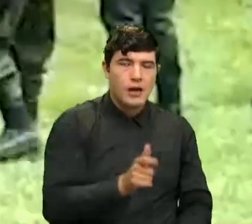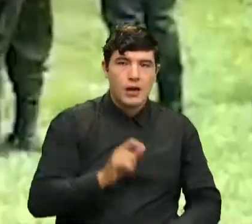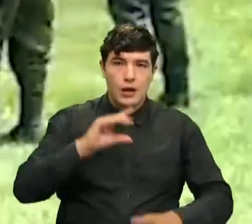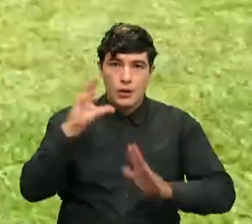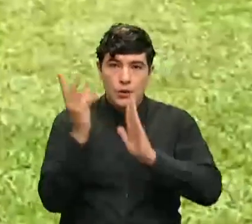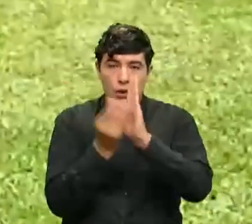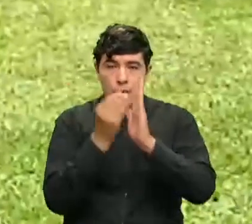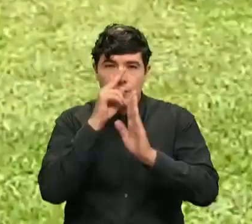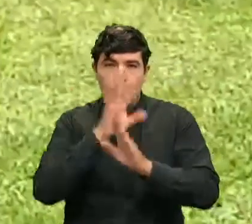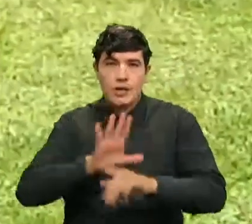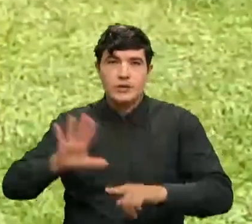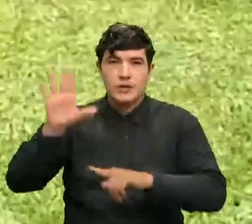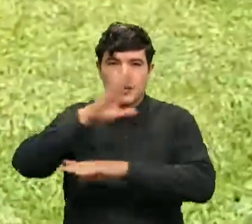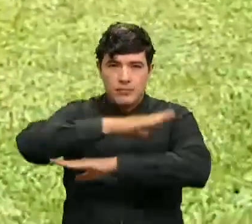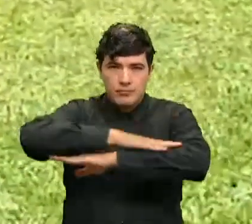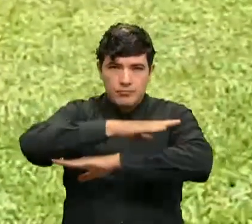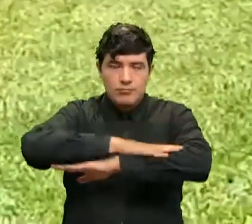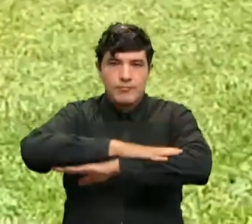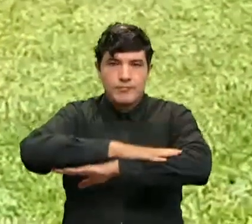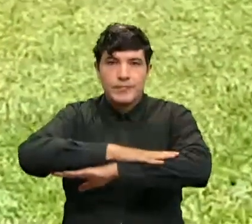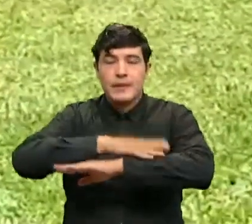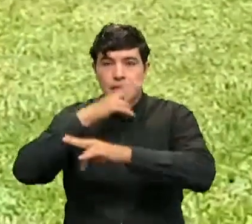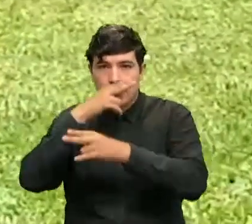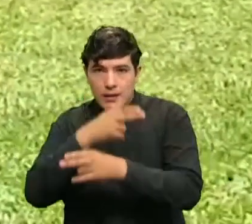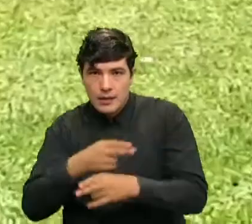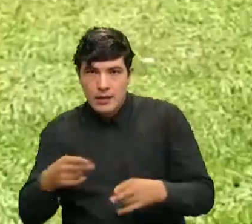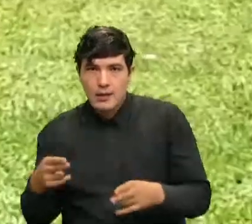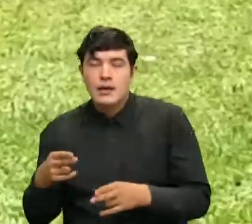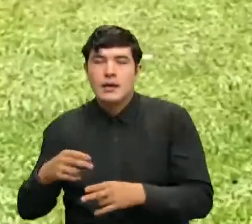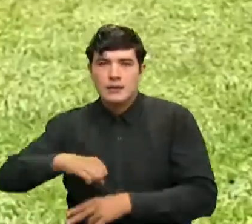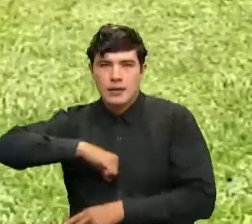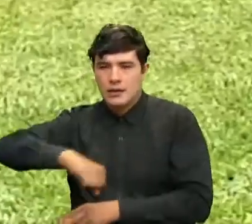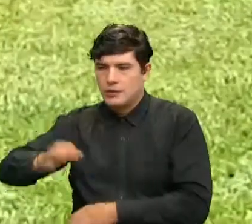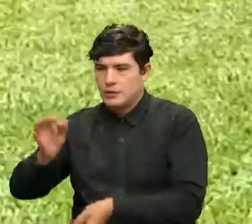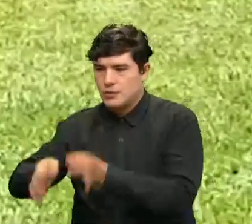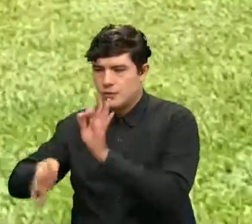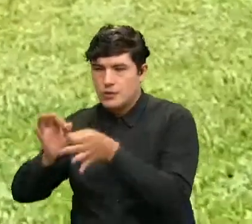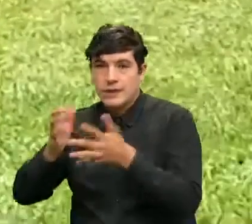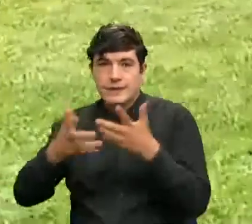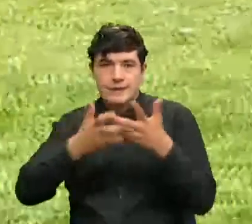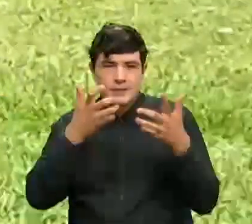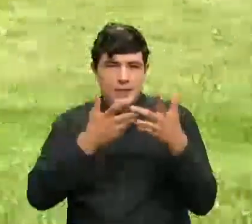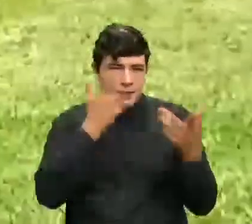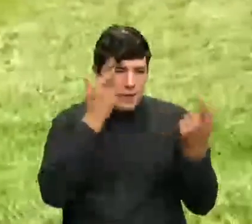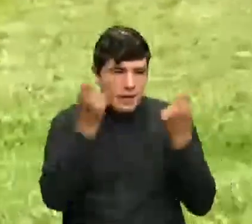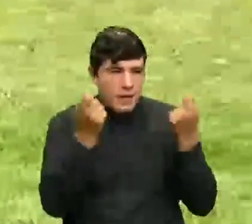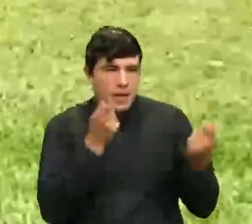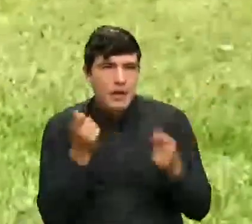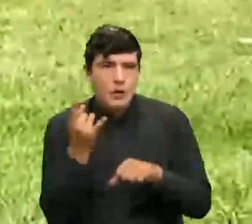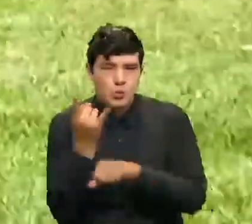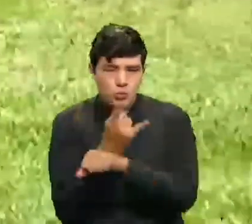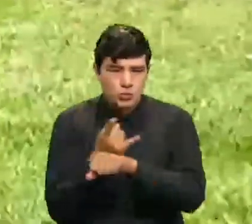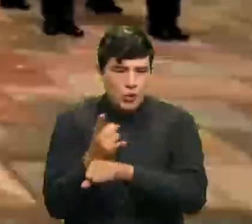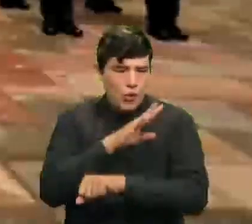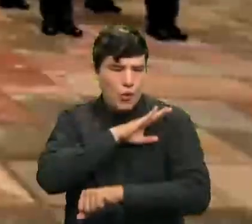Seguridad y Convivencia Infancia y Adolescencia, Derecho Penal, Sistema Táctico Básico y Uso de la Fuerza,